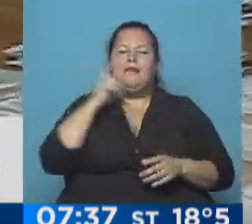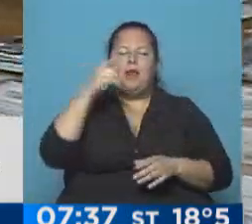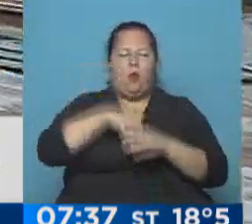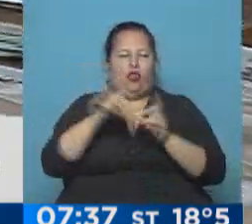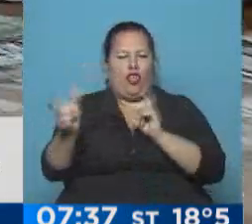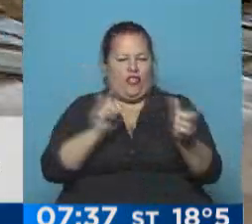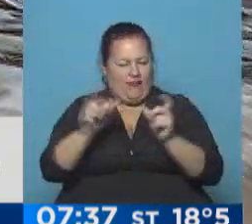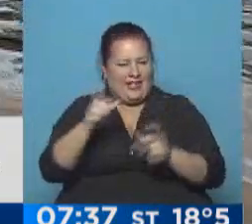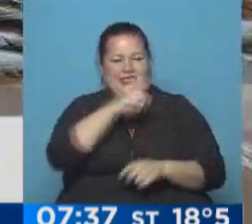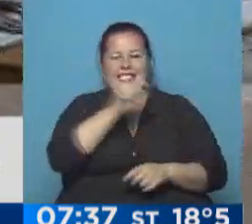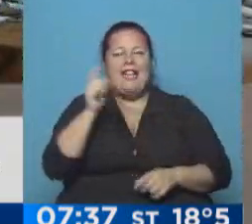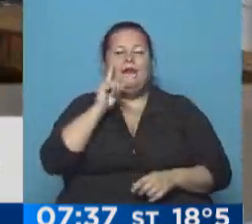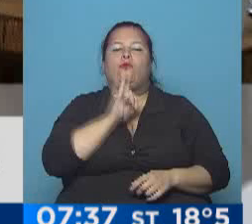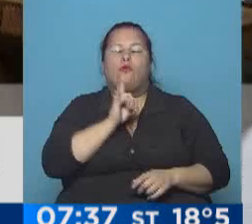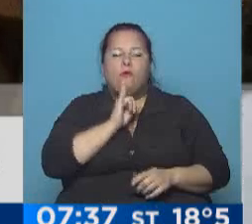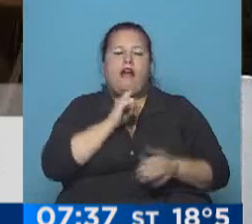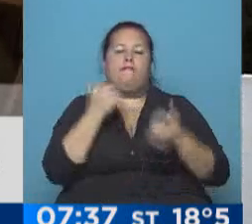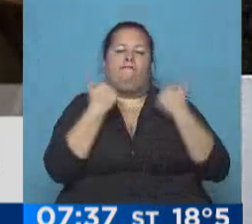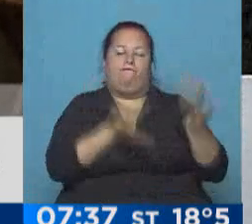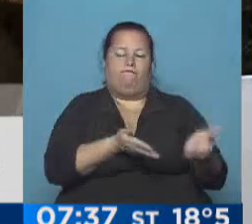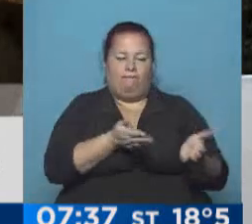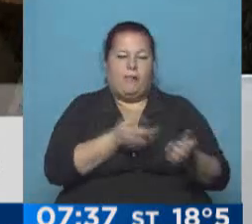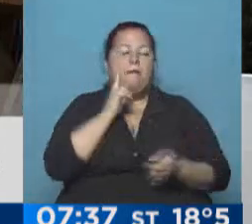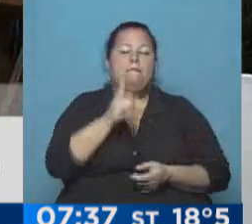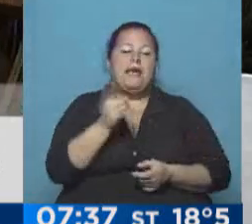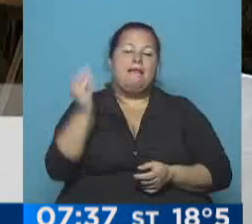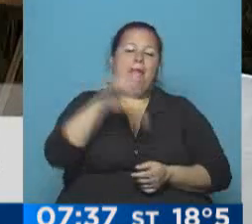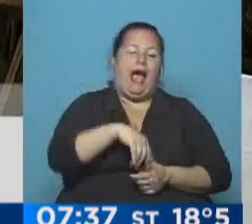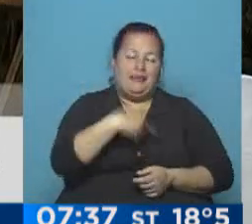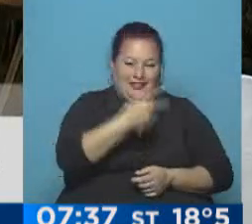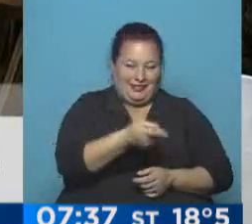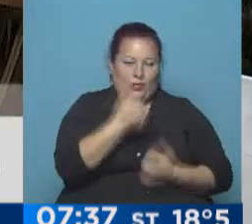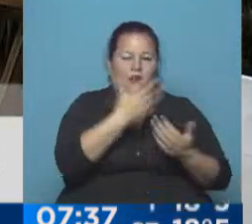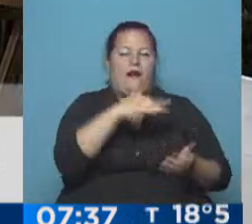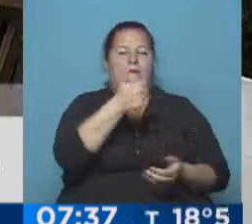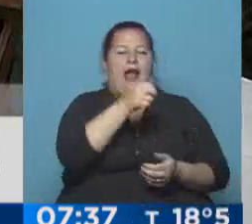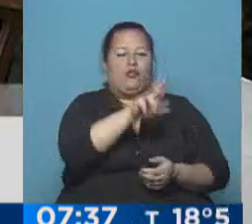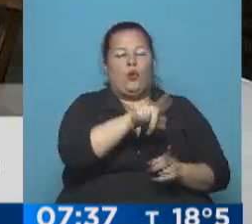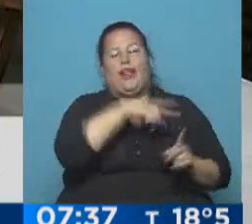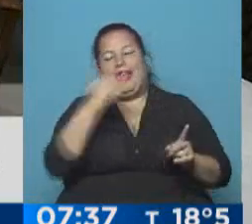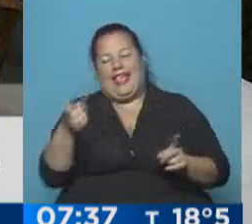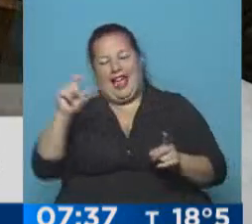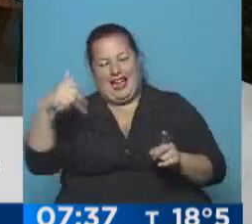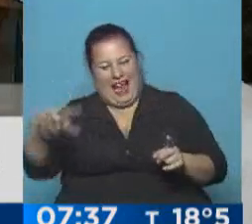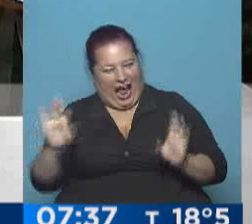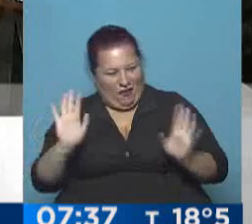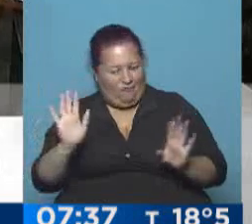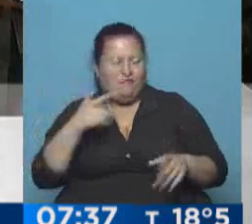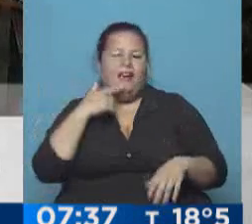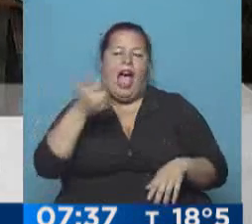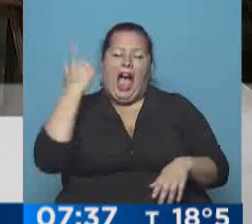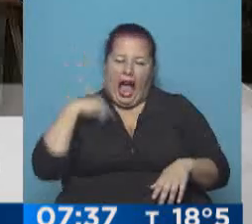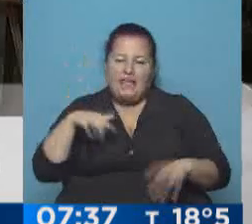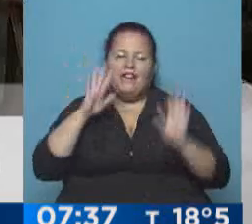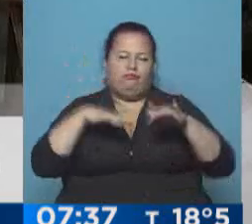votos de diferencia hubo 100,000 tucumanos que votaron 100,000 tucumanos más que votaron a mansur que los que votaron a Cano En definitiva ayer también hubo